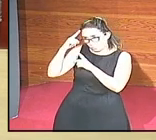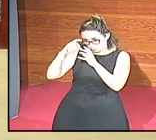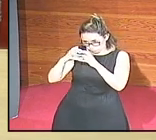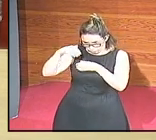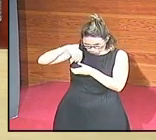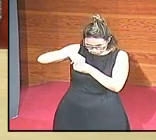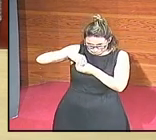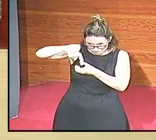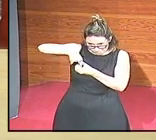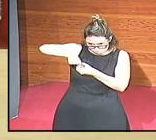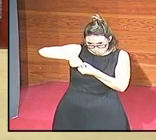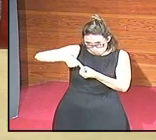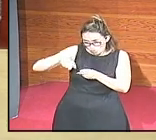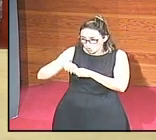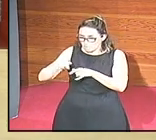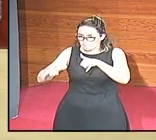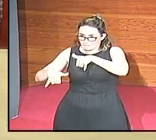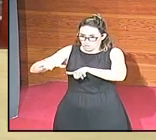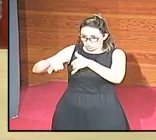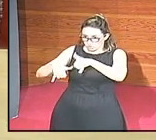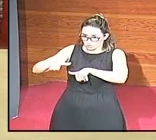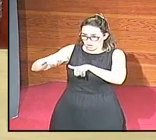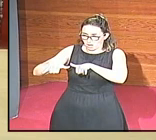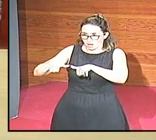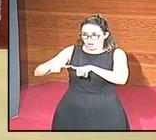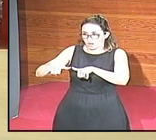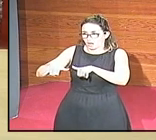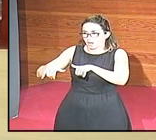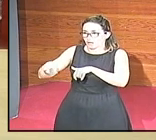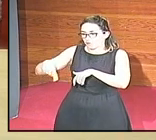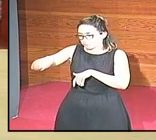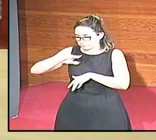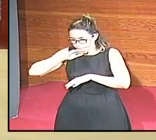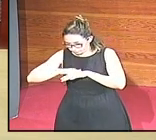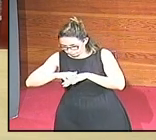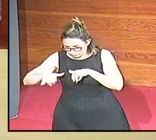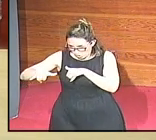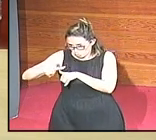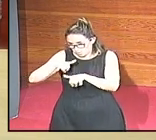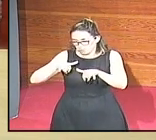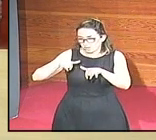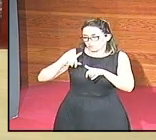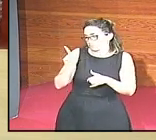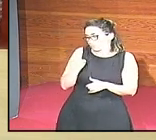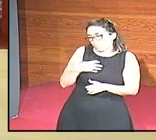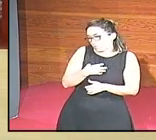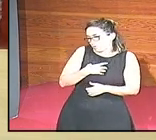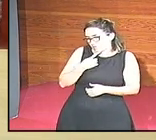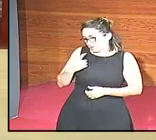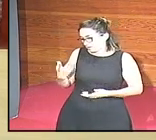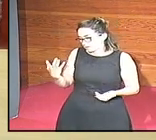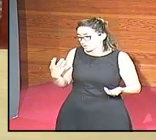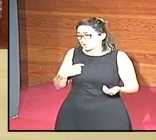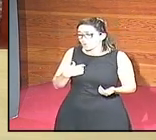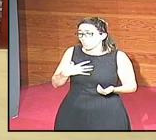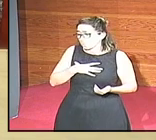marionetas y que los mueven de aquí para allá o que no sé qué. Yo, y luego sobre todo eso, puedo estar de acuerdo en que